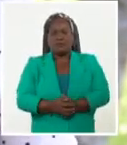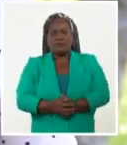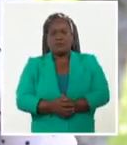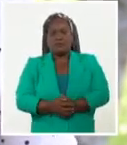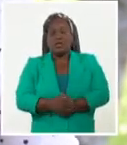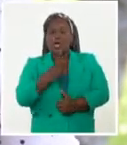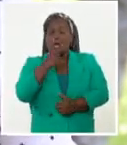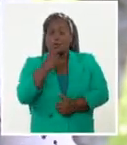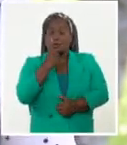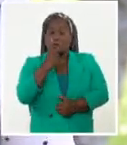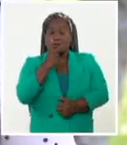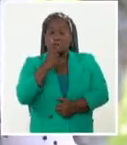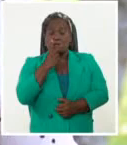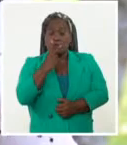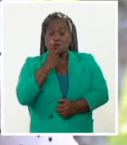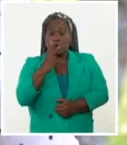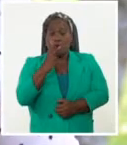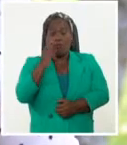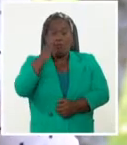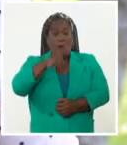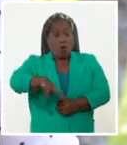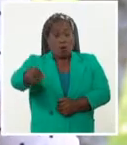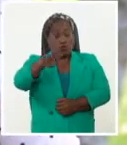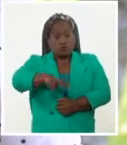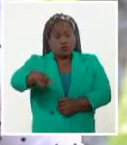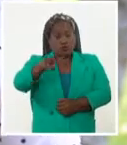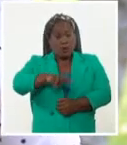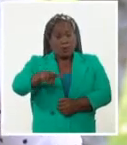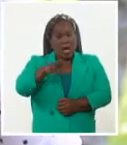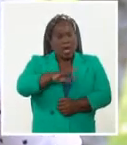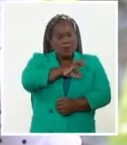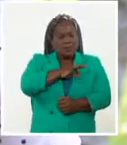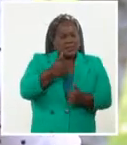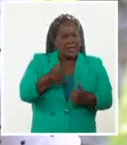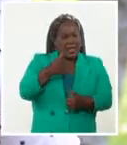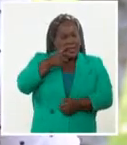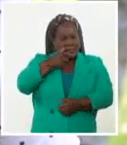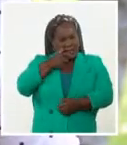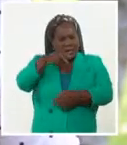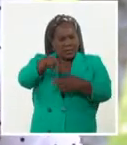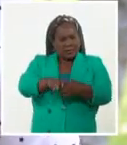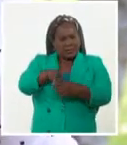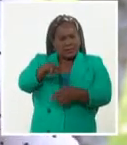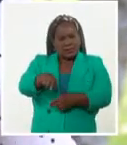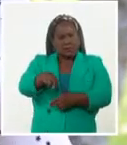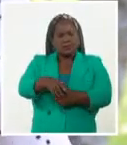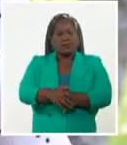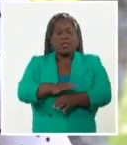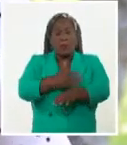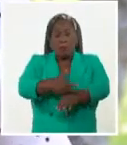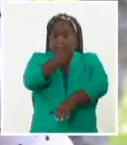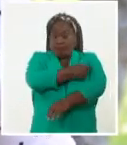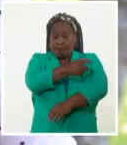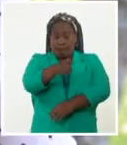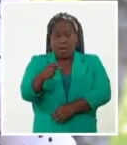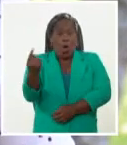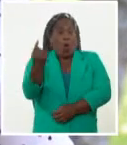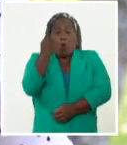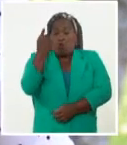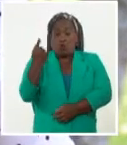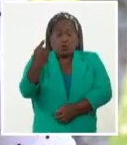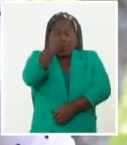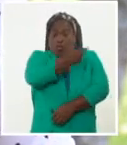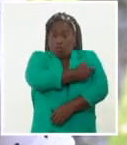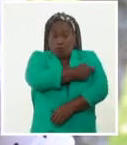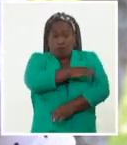la atención. Se han observado las reacciones primeras a partir de esta dosis. Será una